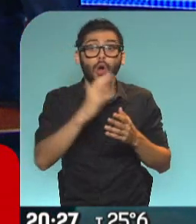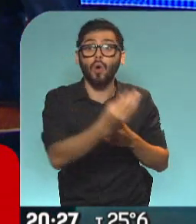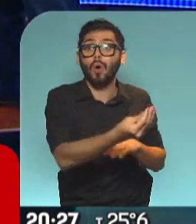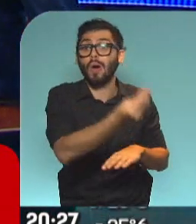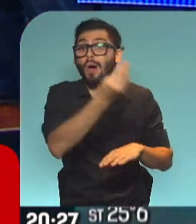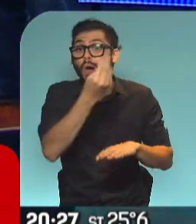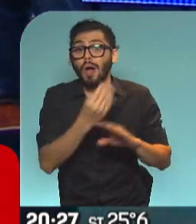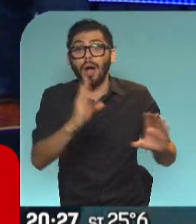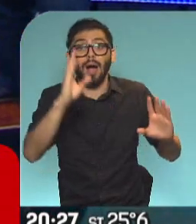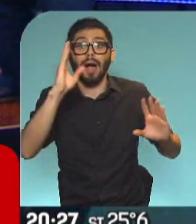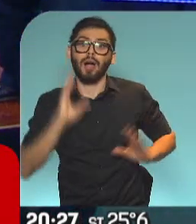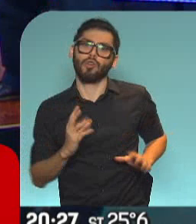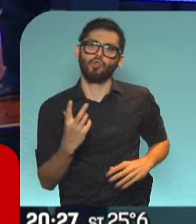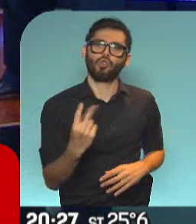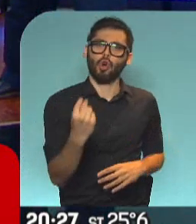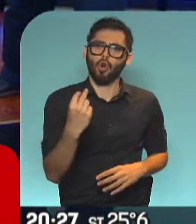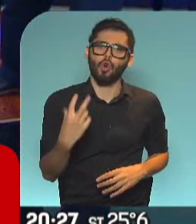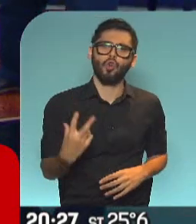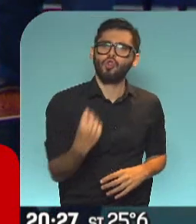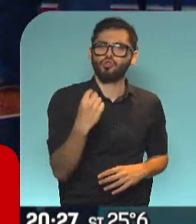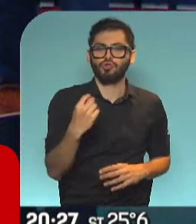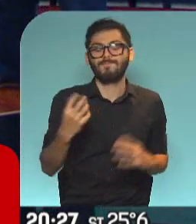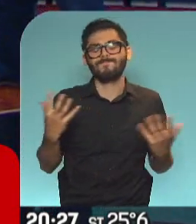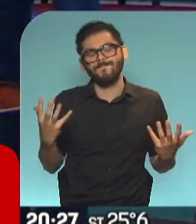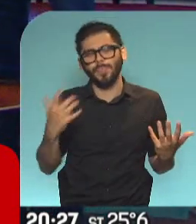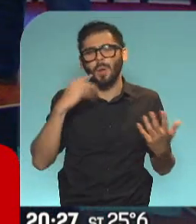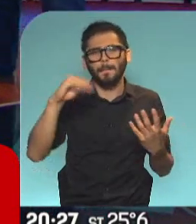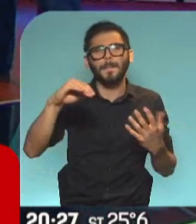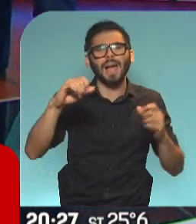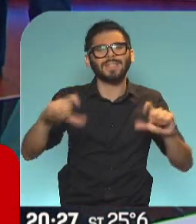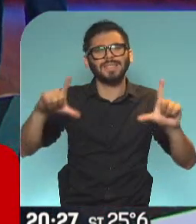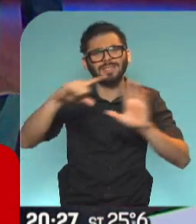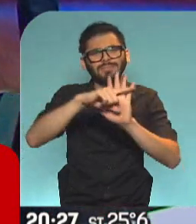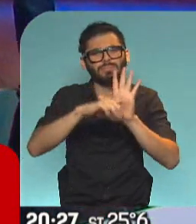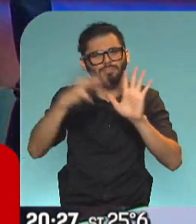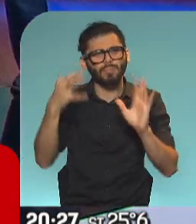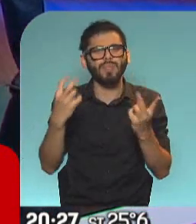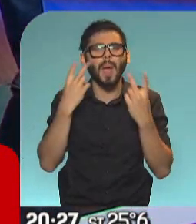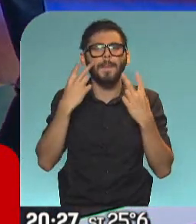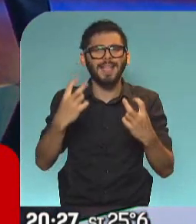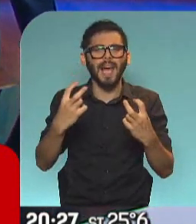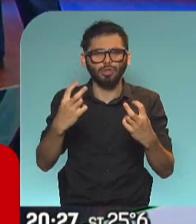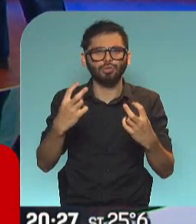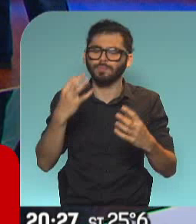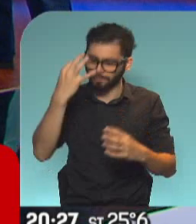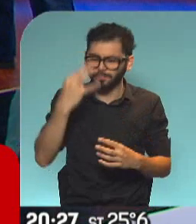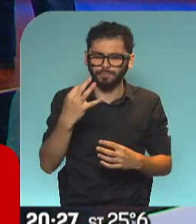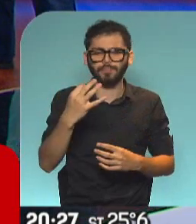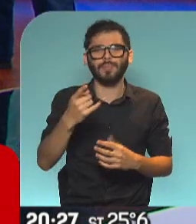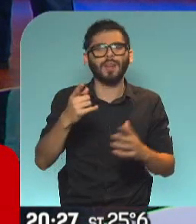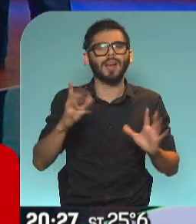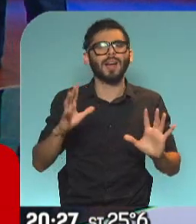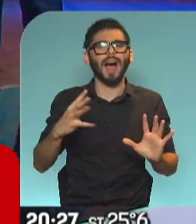iba a asistirlo. Claro. Y vamos a contar algunas cuestiones más que tienen que ver con la investigación en sí. Sí, con la investigación en sí, con